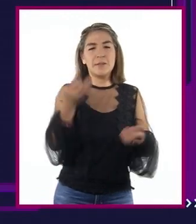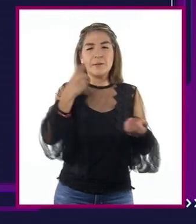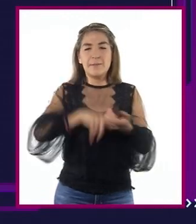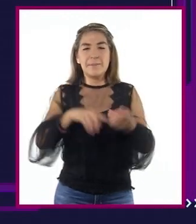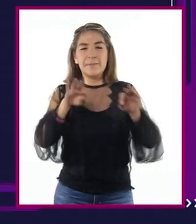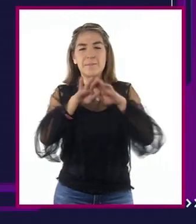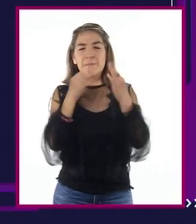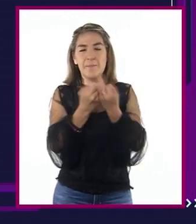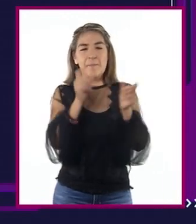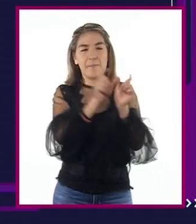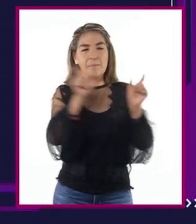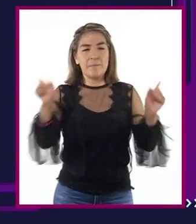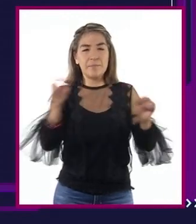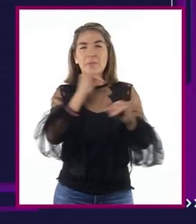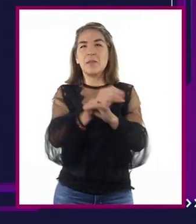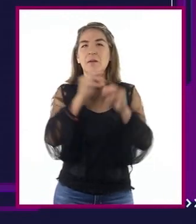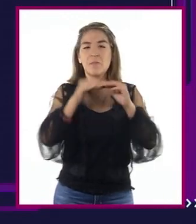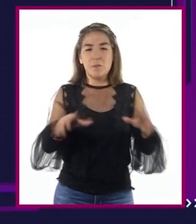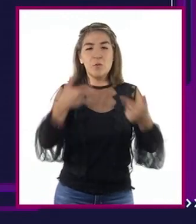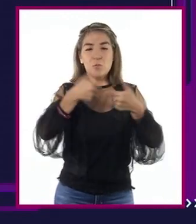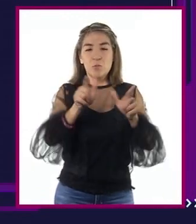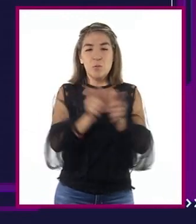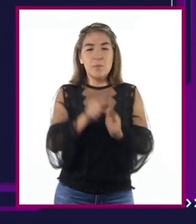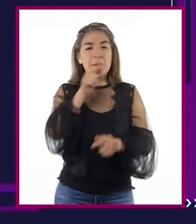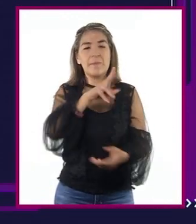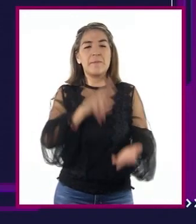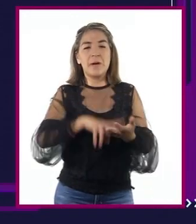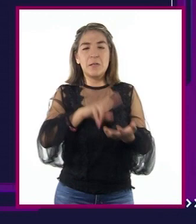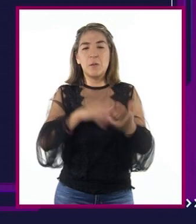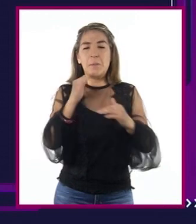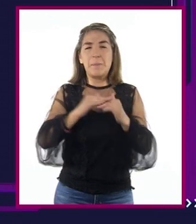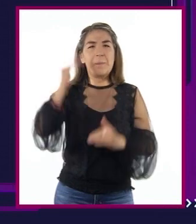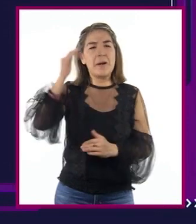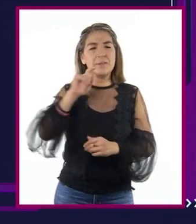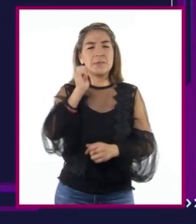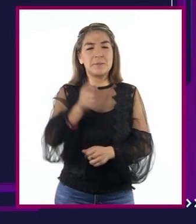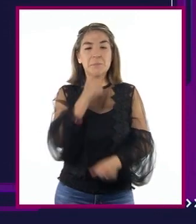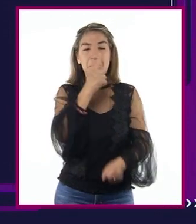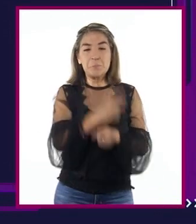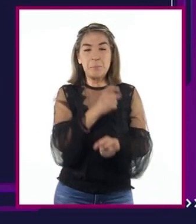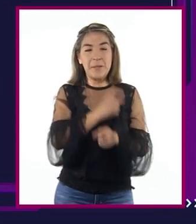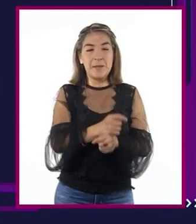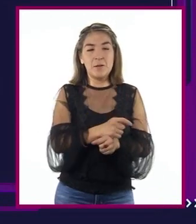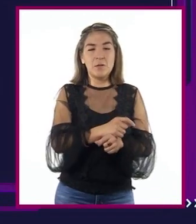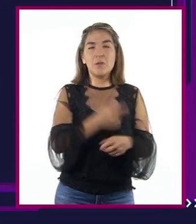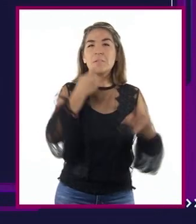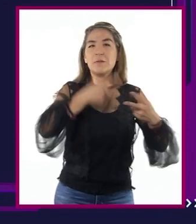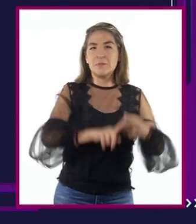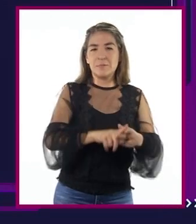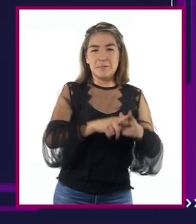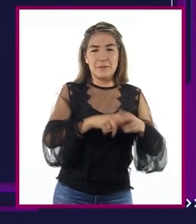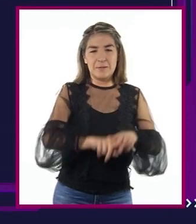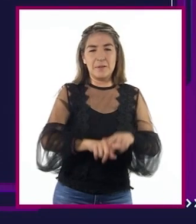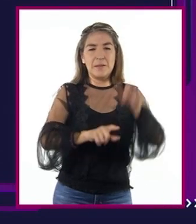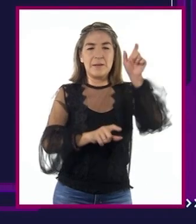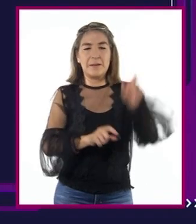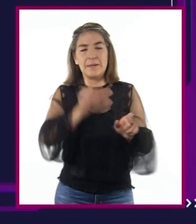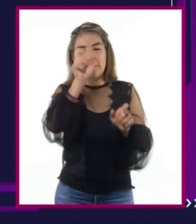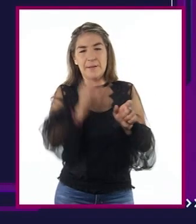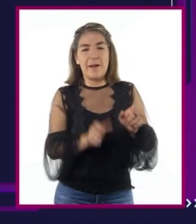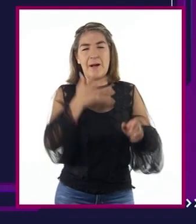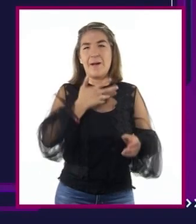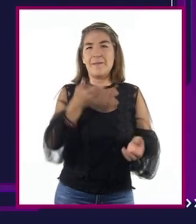distribución de datos agrupados, el valor del límite superior se cuenta en el primer intervalo en que